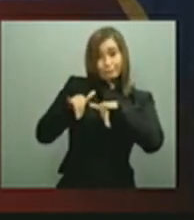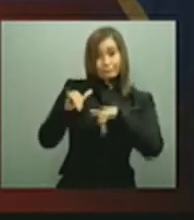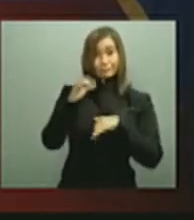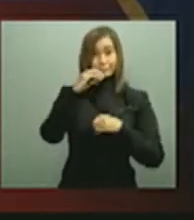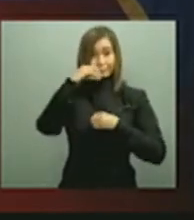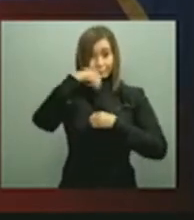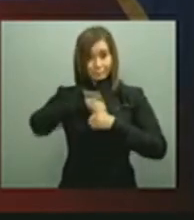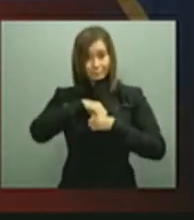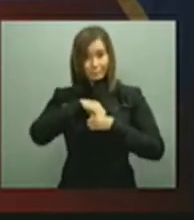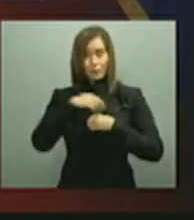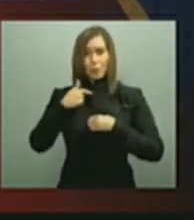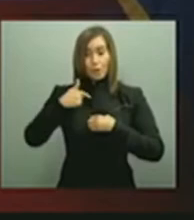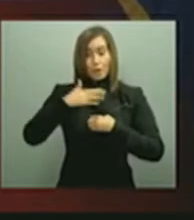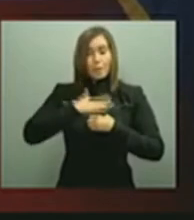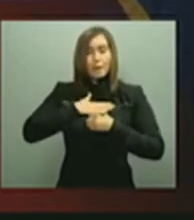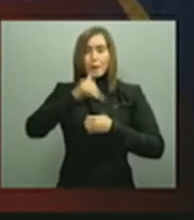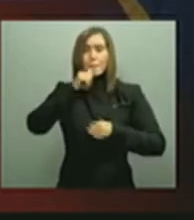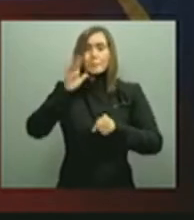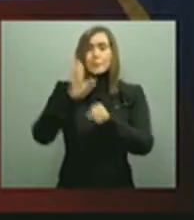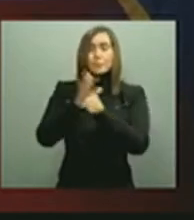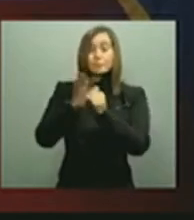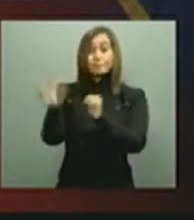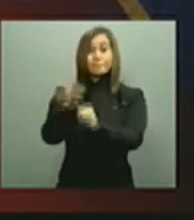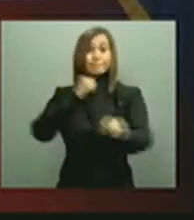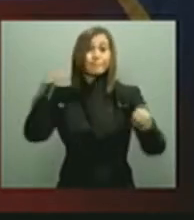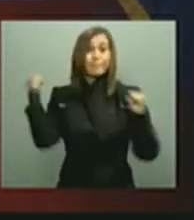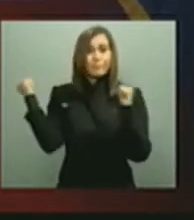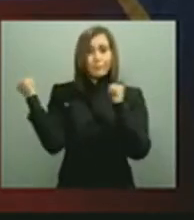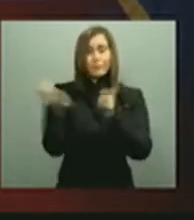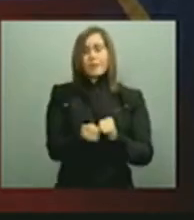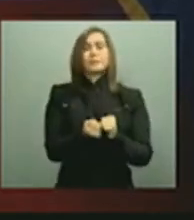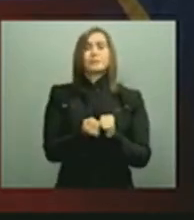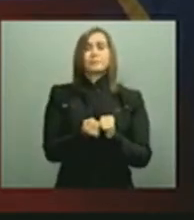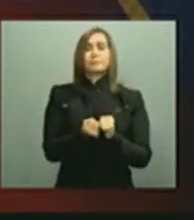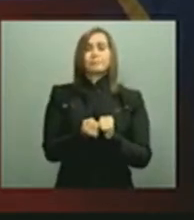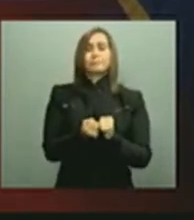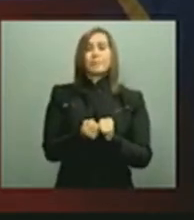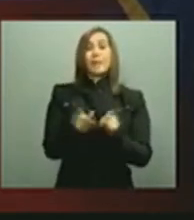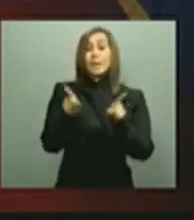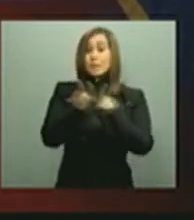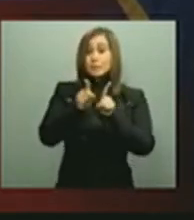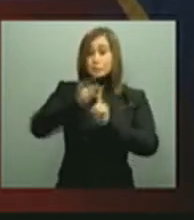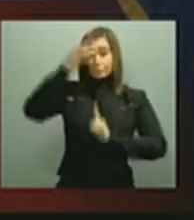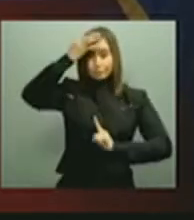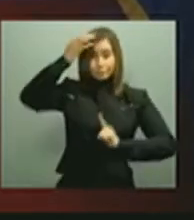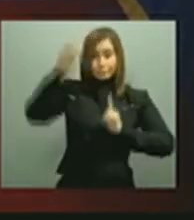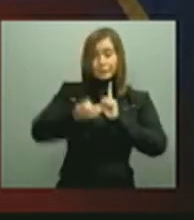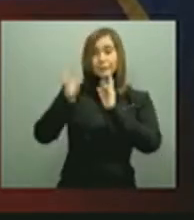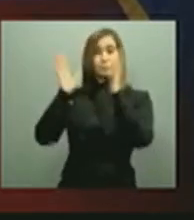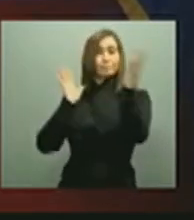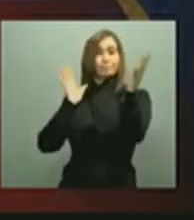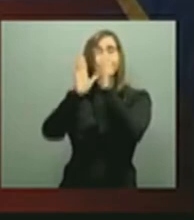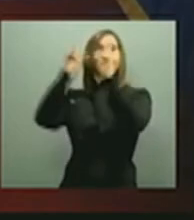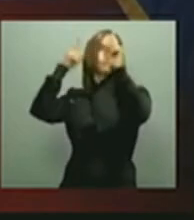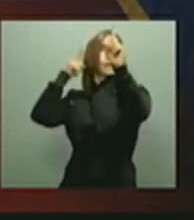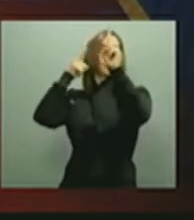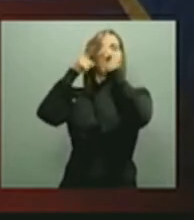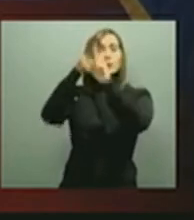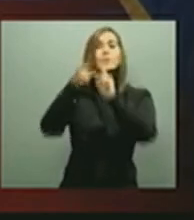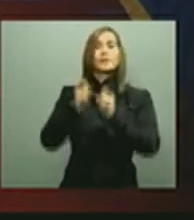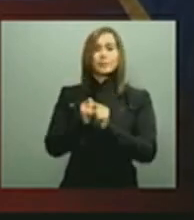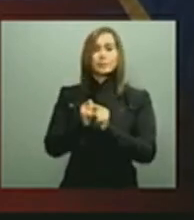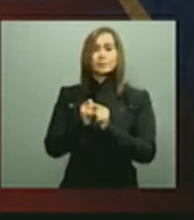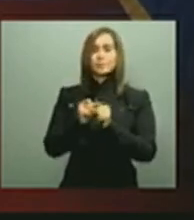no salieran a la calle, que usaran las mascarillas, que tomaran todas las medidas y las previsiones del lugar para enfrentar el COVID, que aún